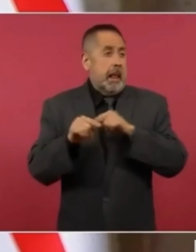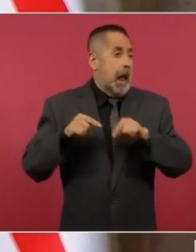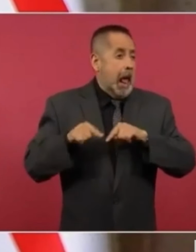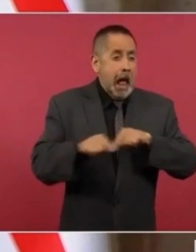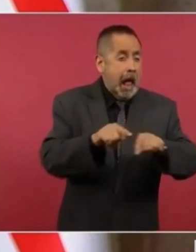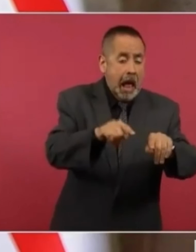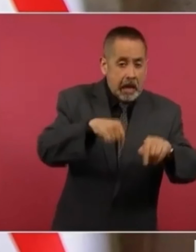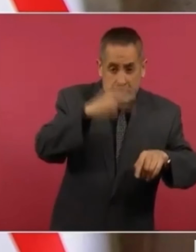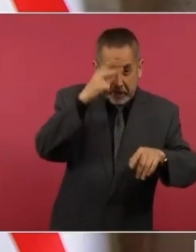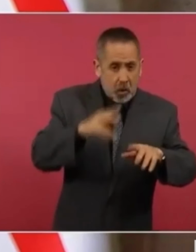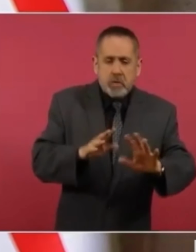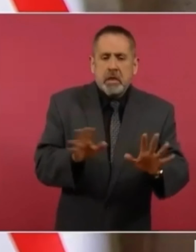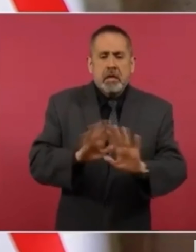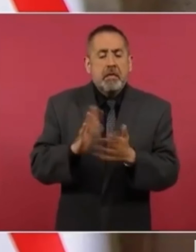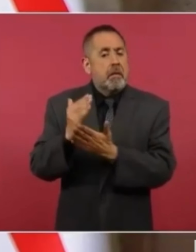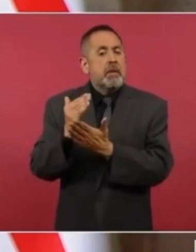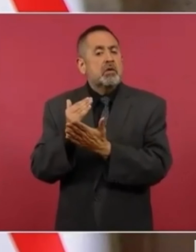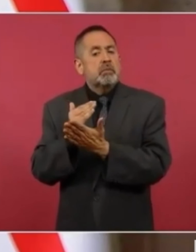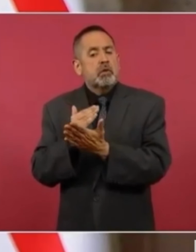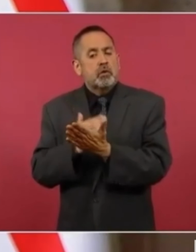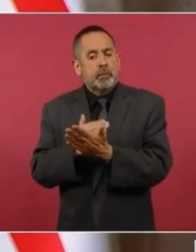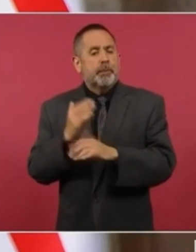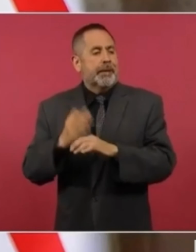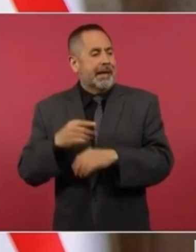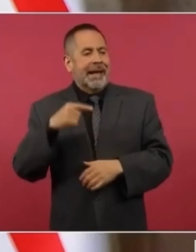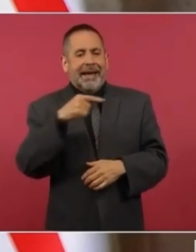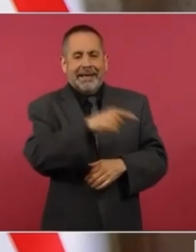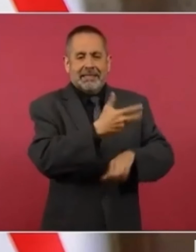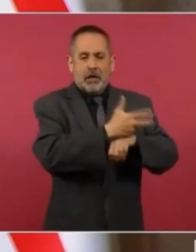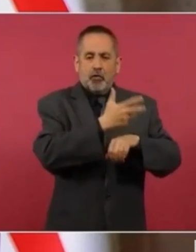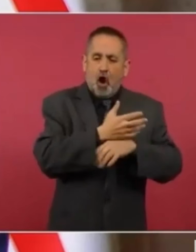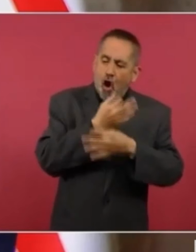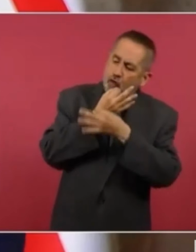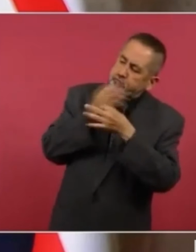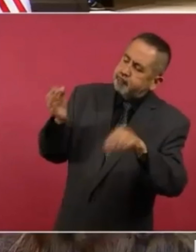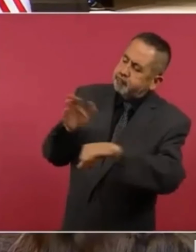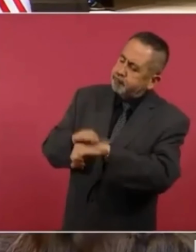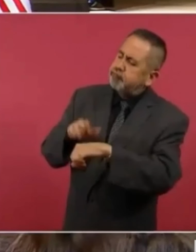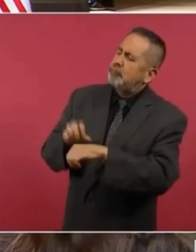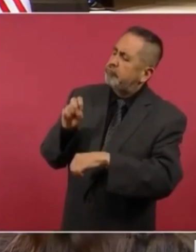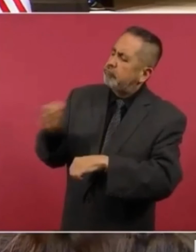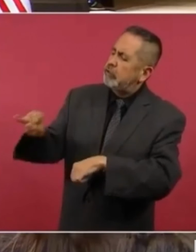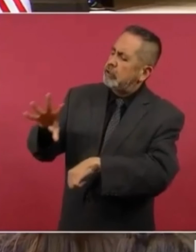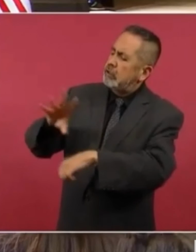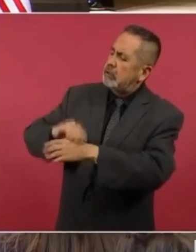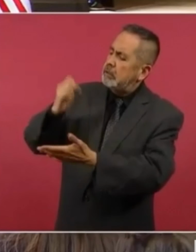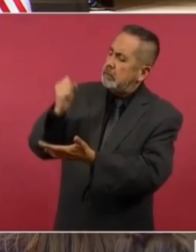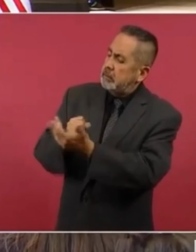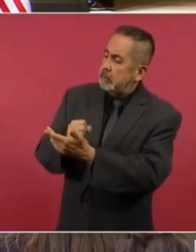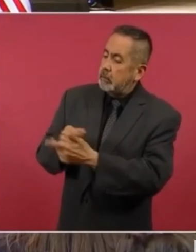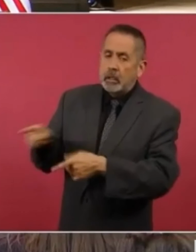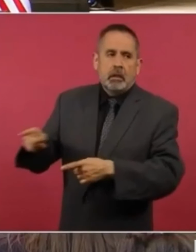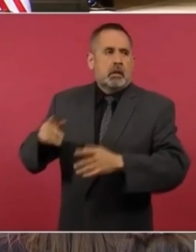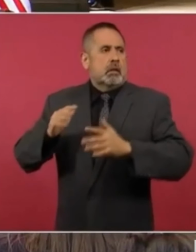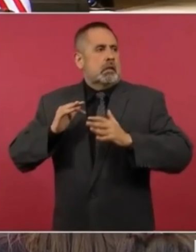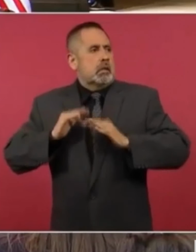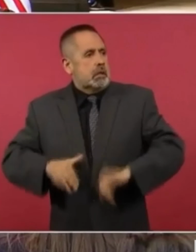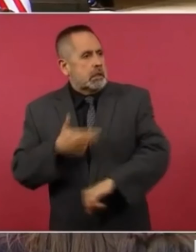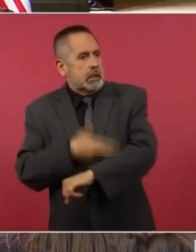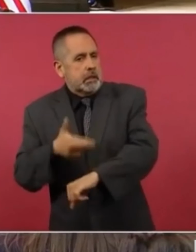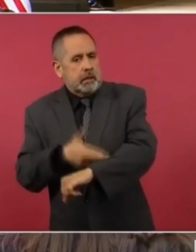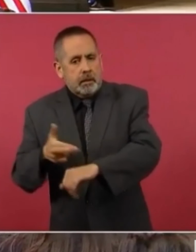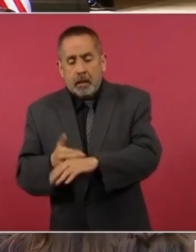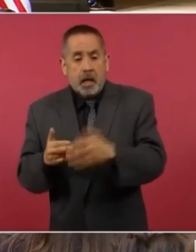considerablemente, porque se anunció en Estados Unidos y esto se